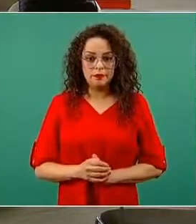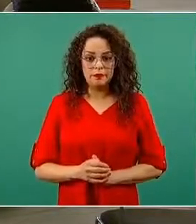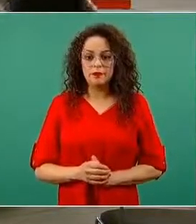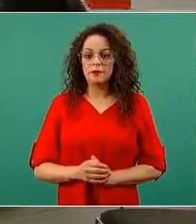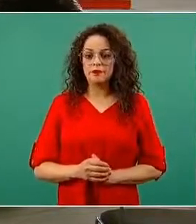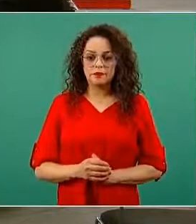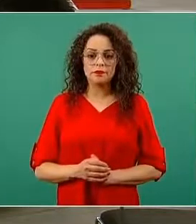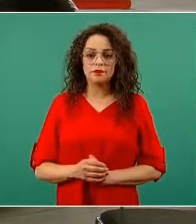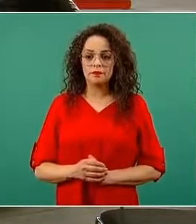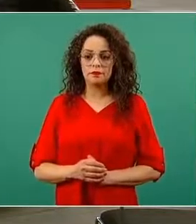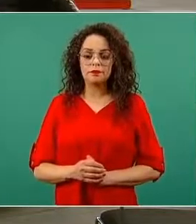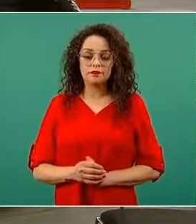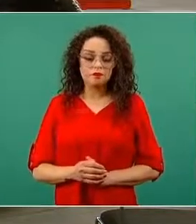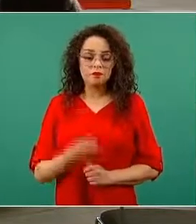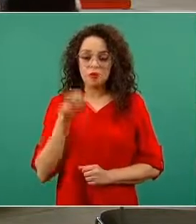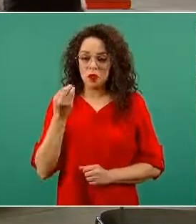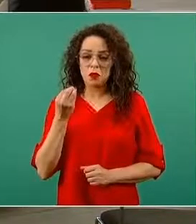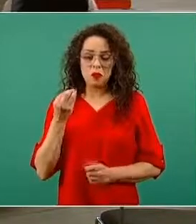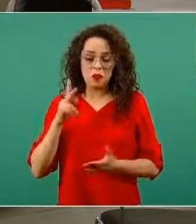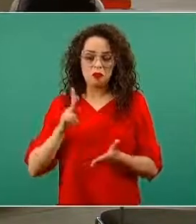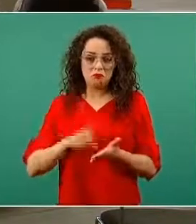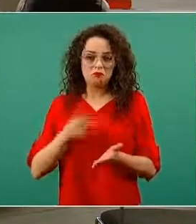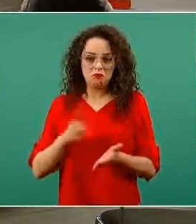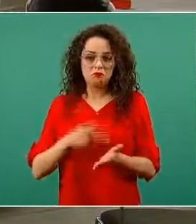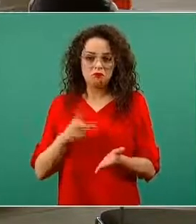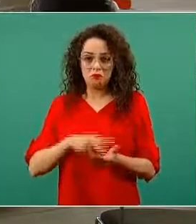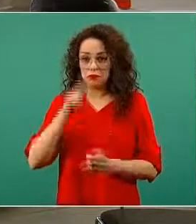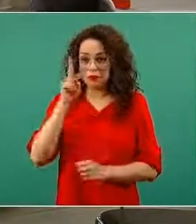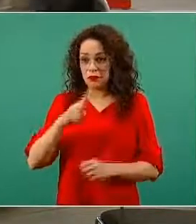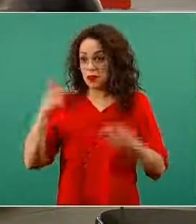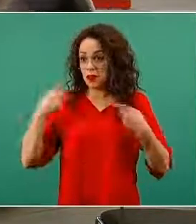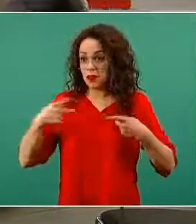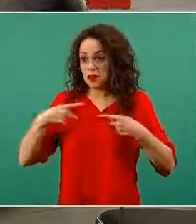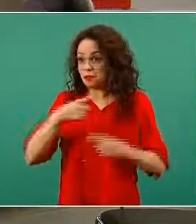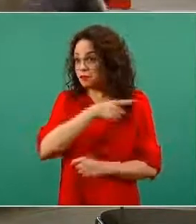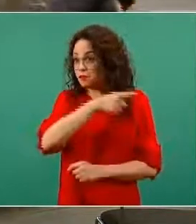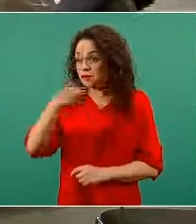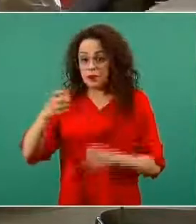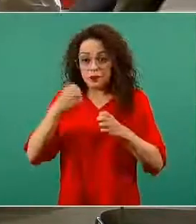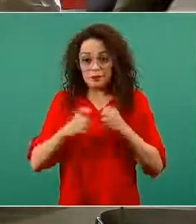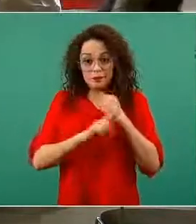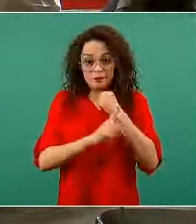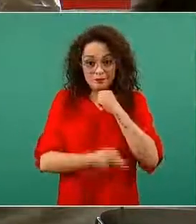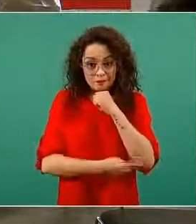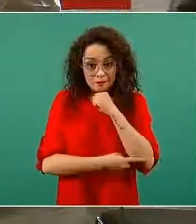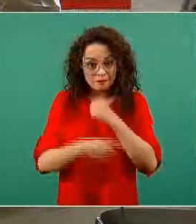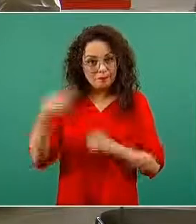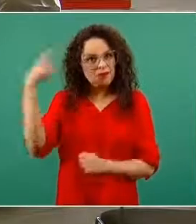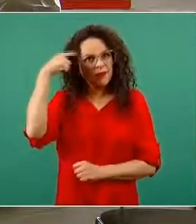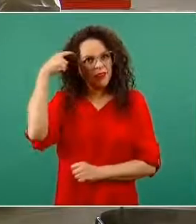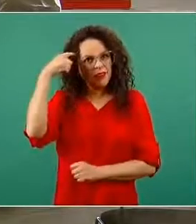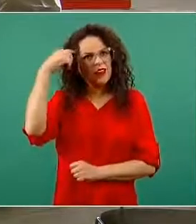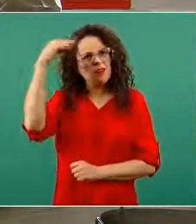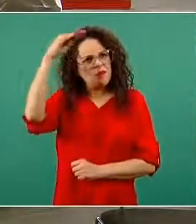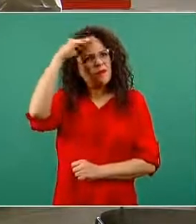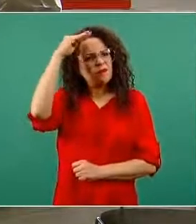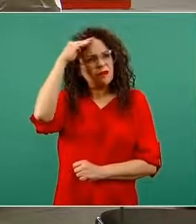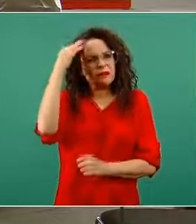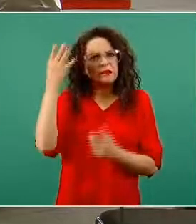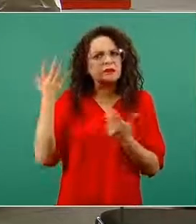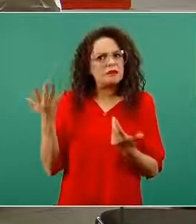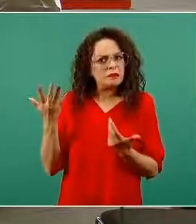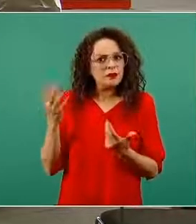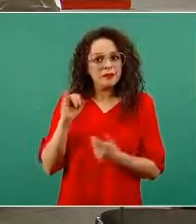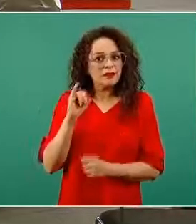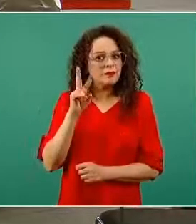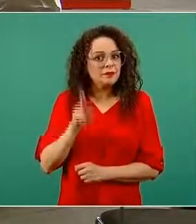Muchas gracias. Yo creo que las personas embarazadas estarán haciéndose esa pregunta. Siempre durante el